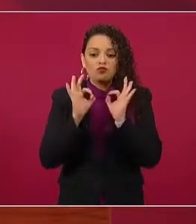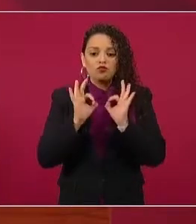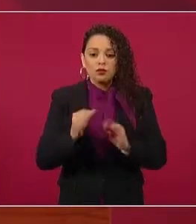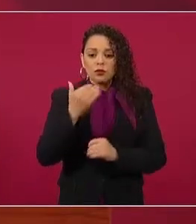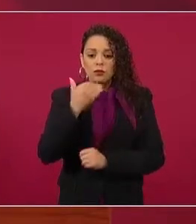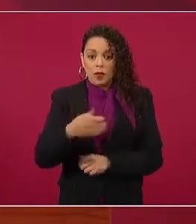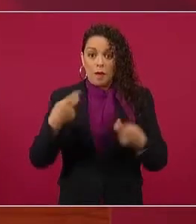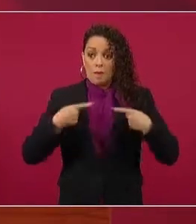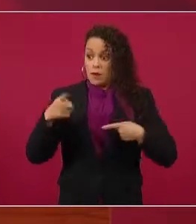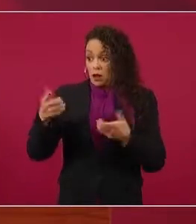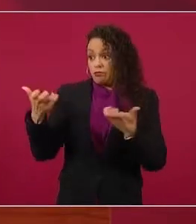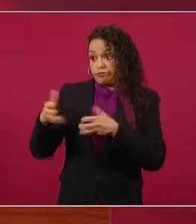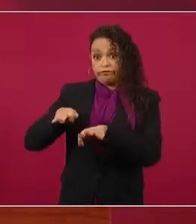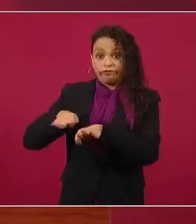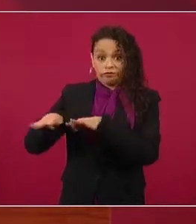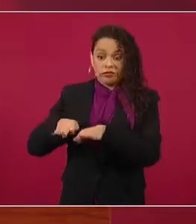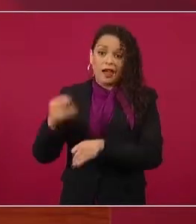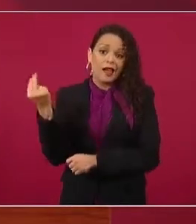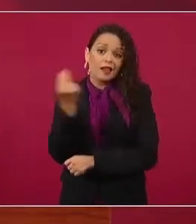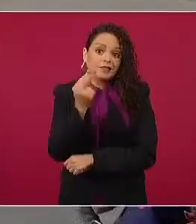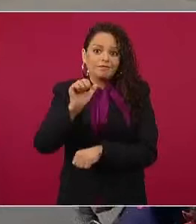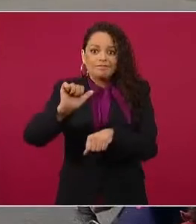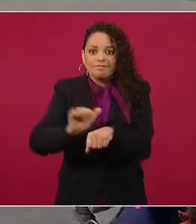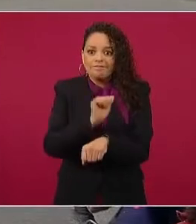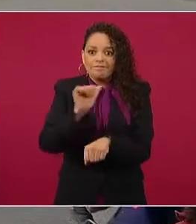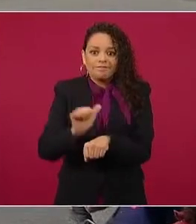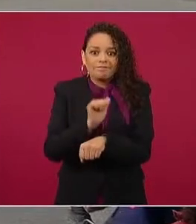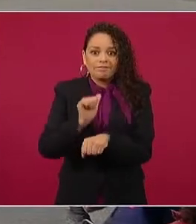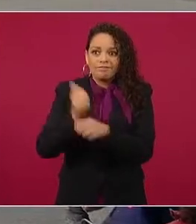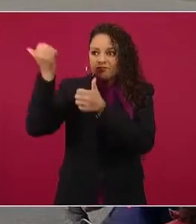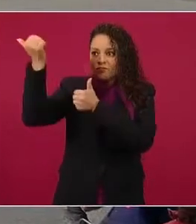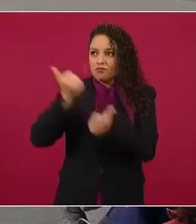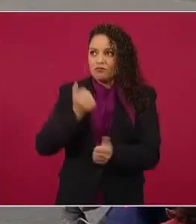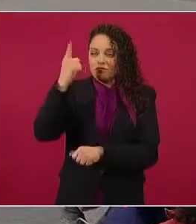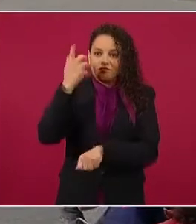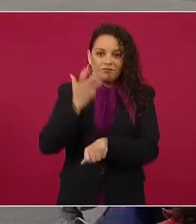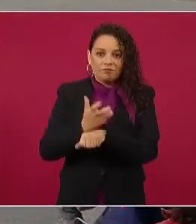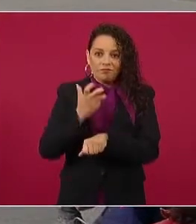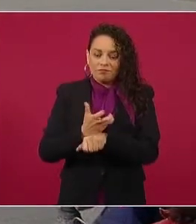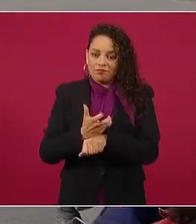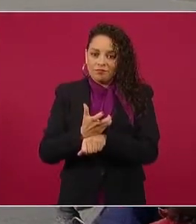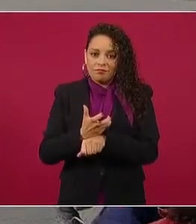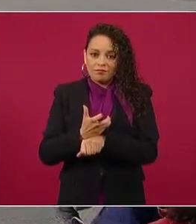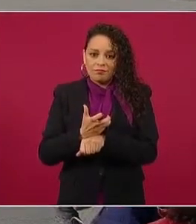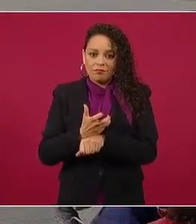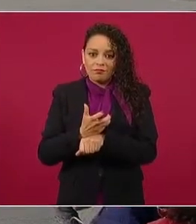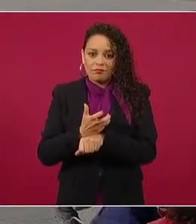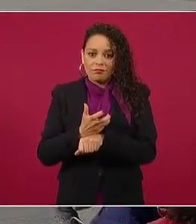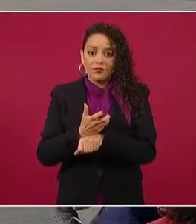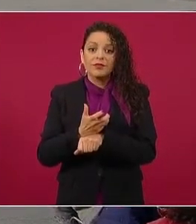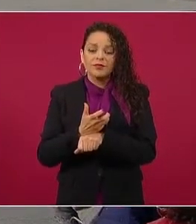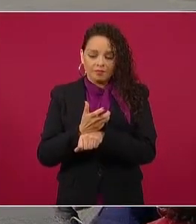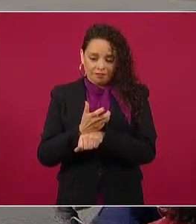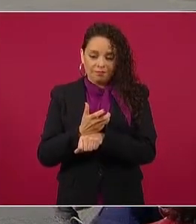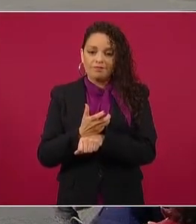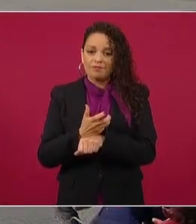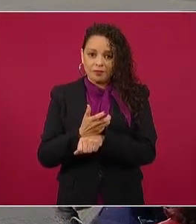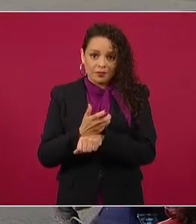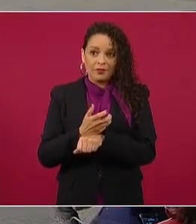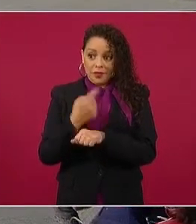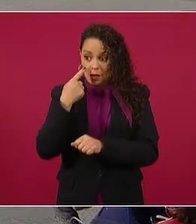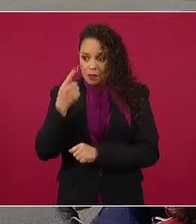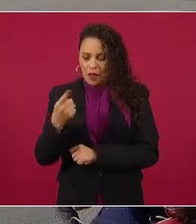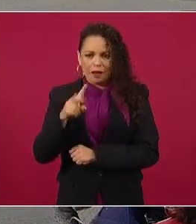gente necesitada de un vehículo de procedencia extranjera, y fue, pues ya lo estamos viendo, muy